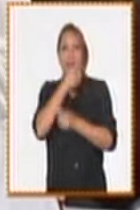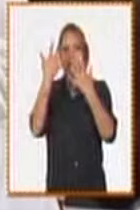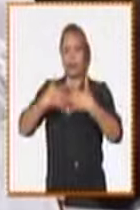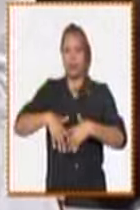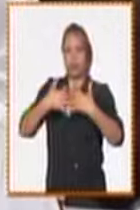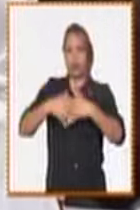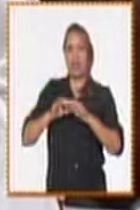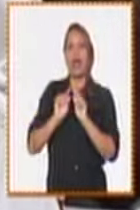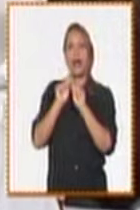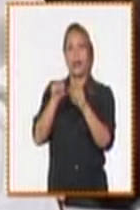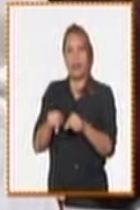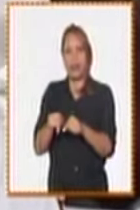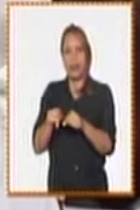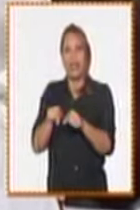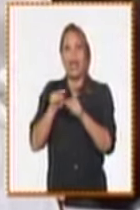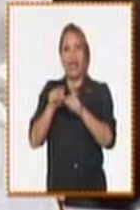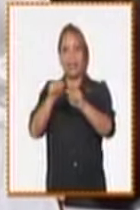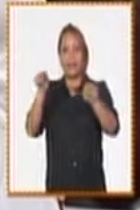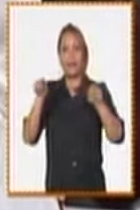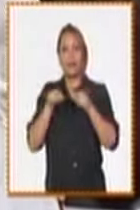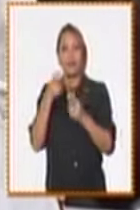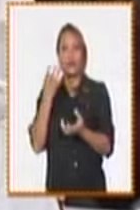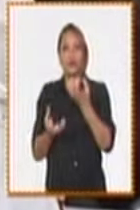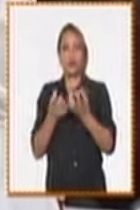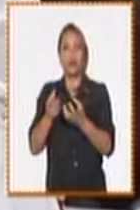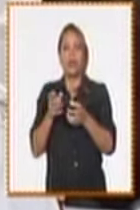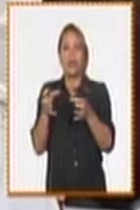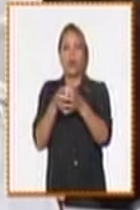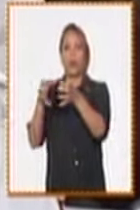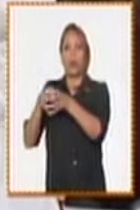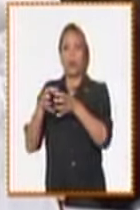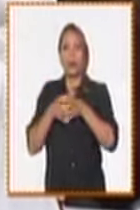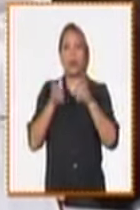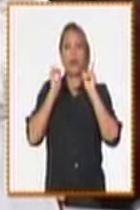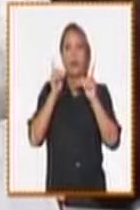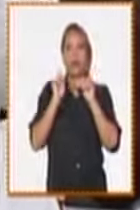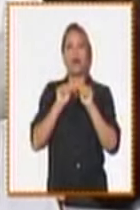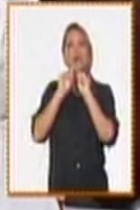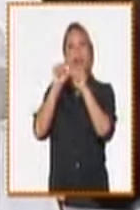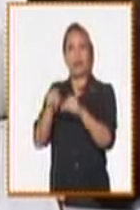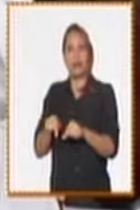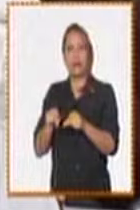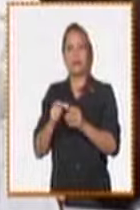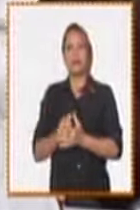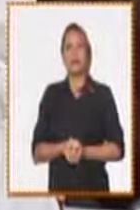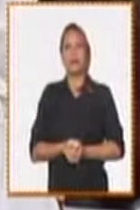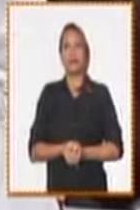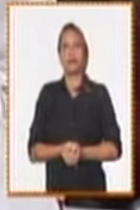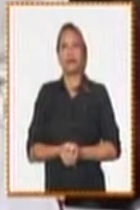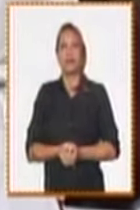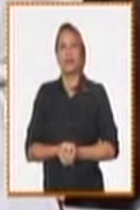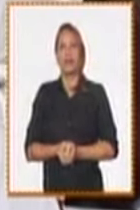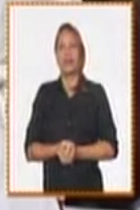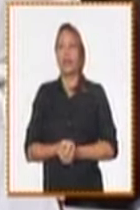existía un hervidero político. Por ahí está el poema Contestación de Céspedes, dice, me metí de la milicia y estuvo